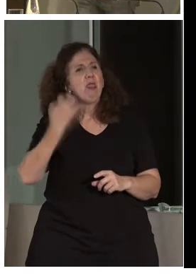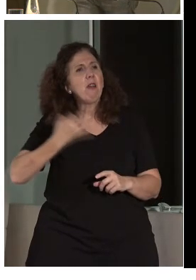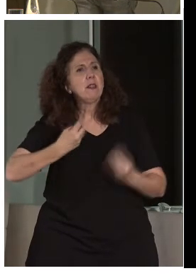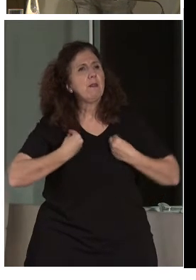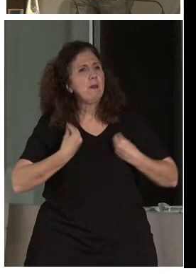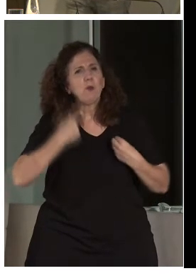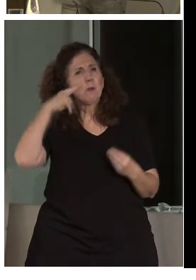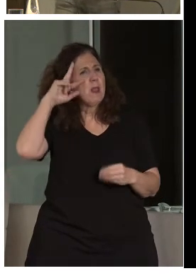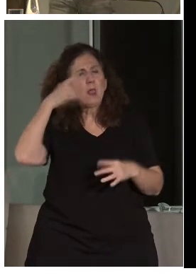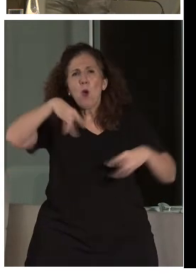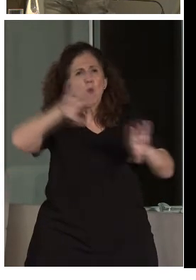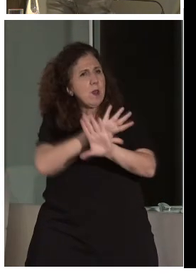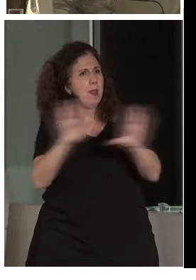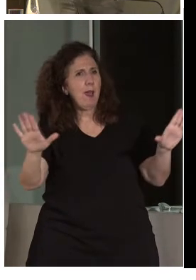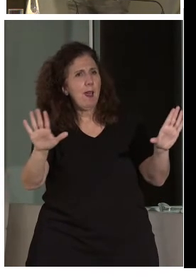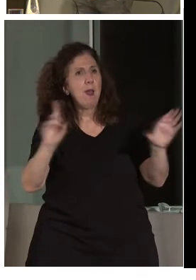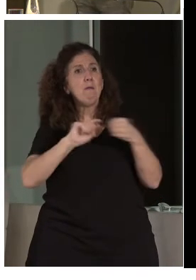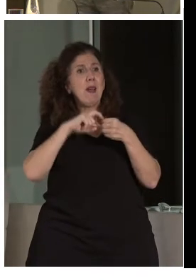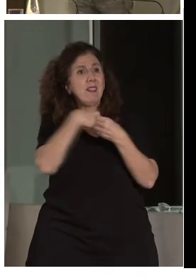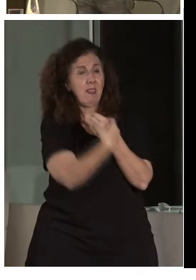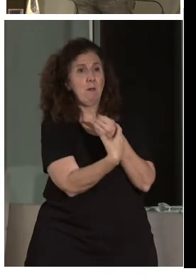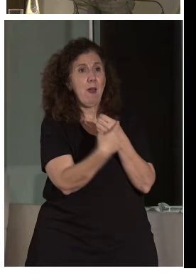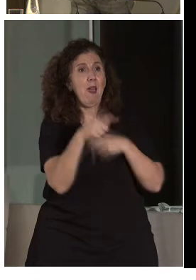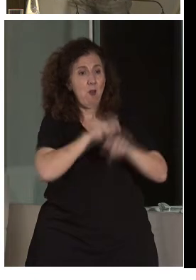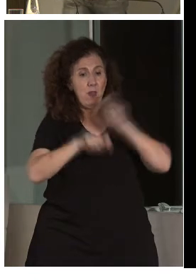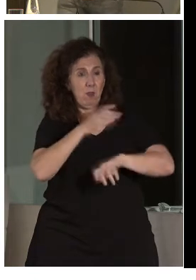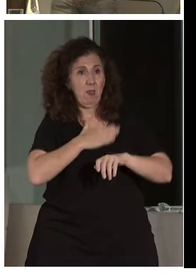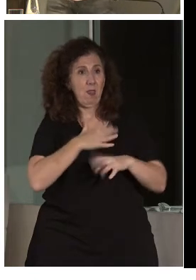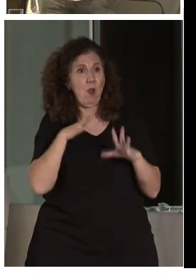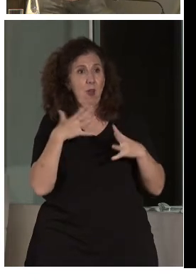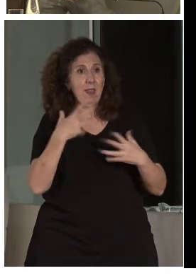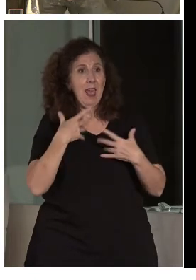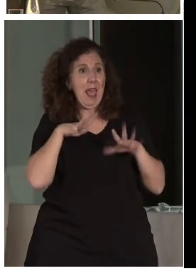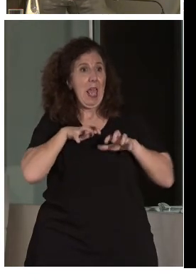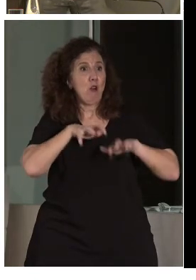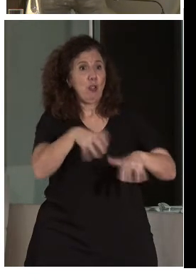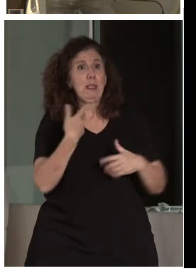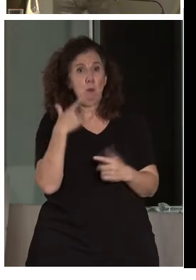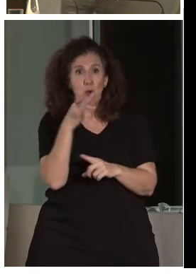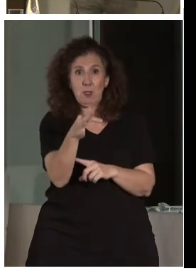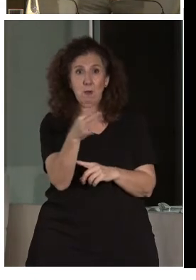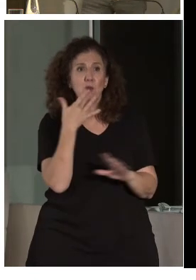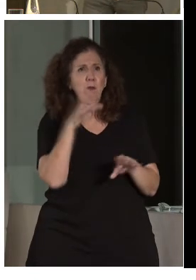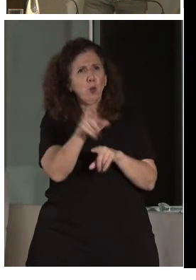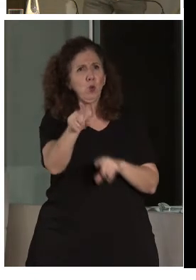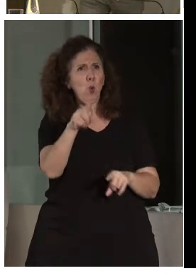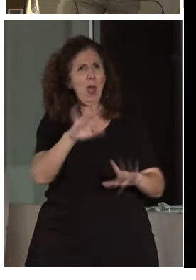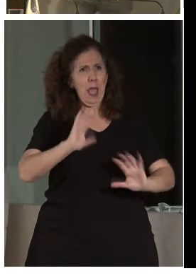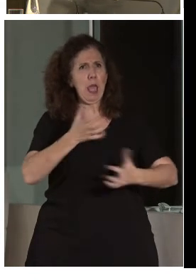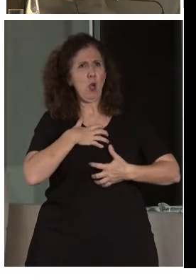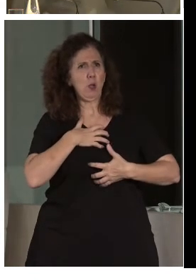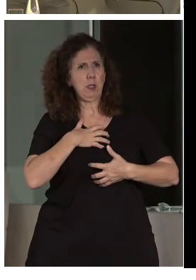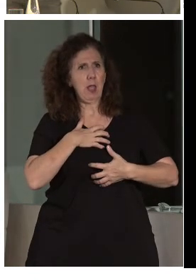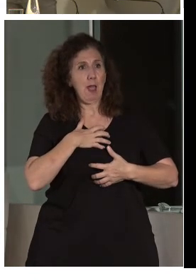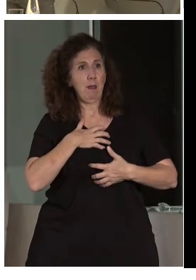única participando en las carreras en las que Egoísmo Positivo esté presente y conviértete en un auténtico egoísta, que yo creo que resume bien resume bien